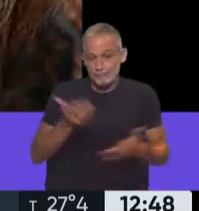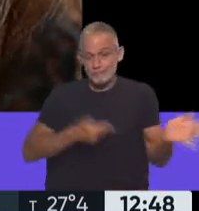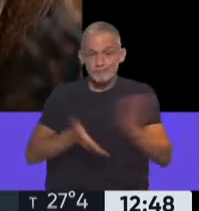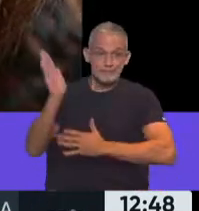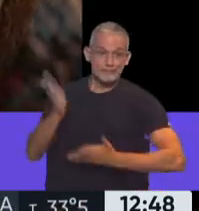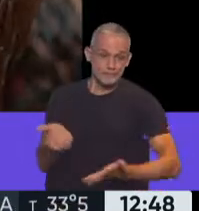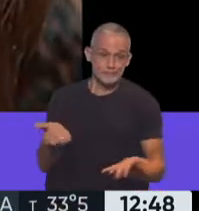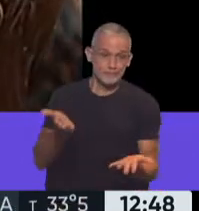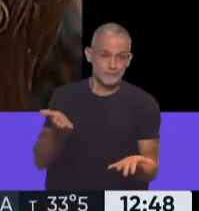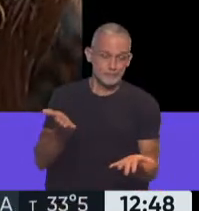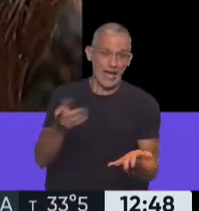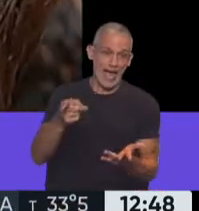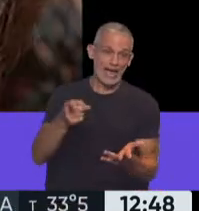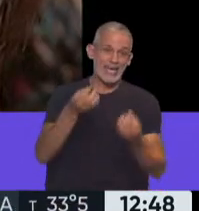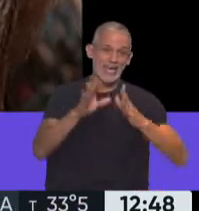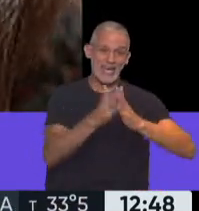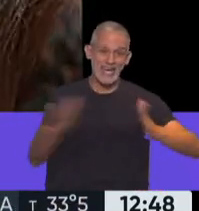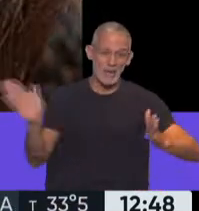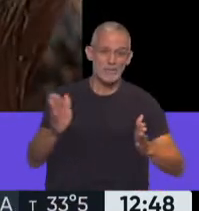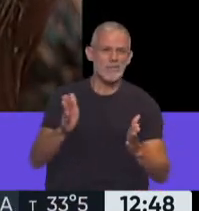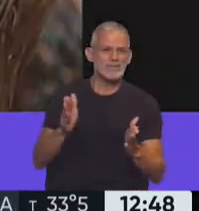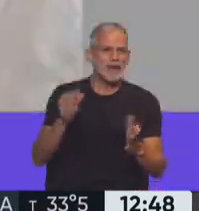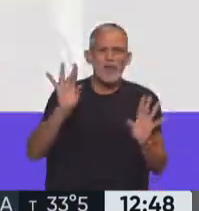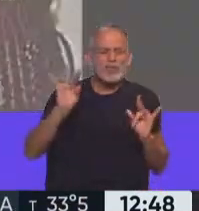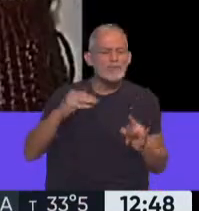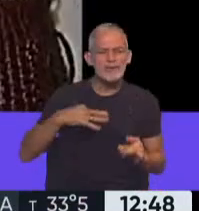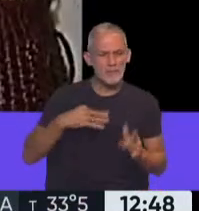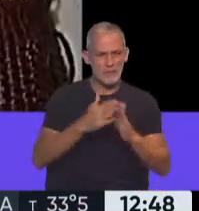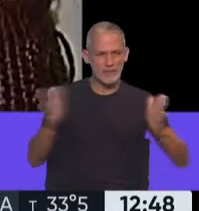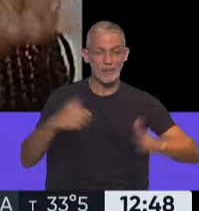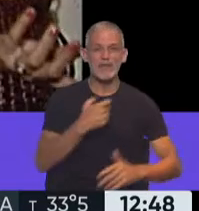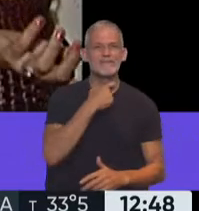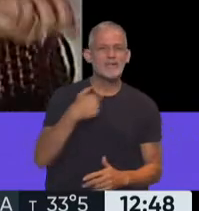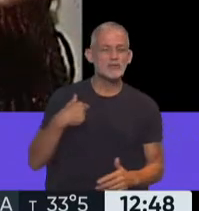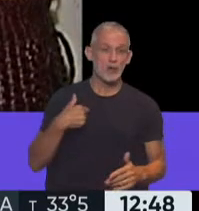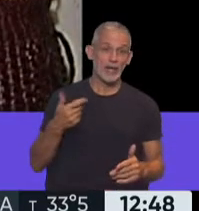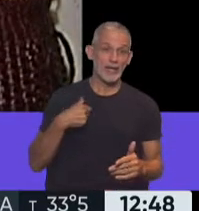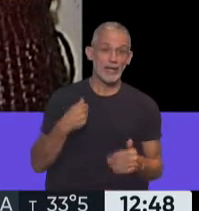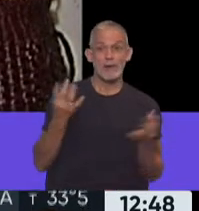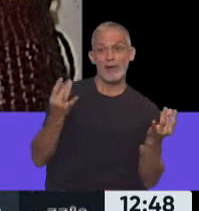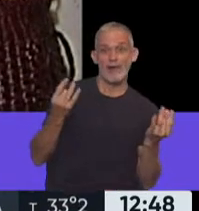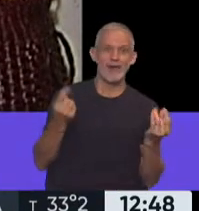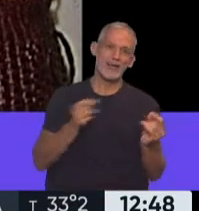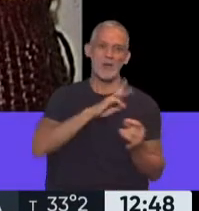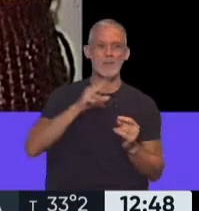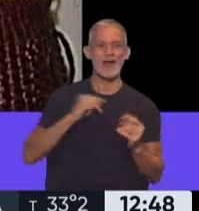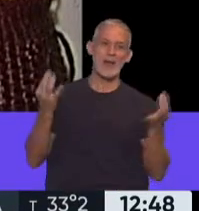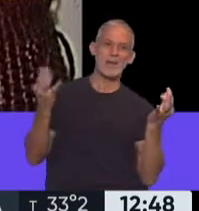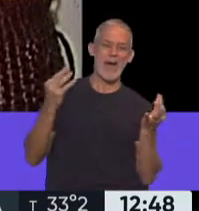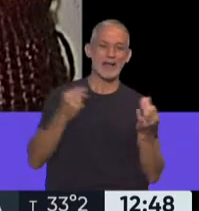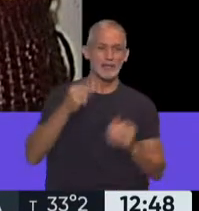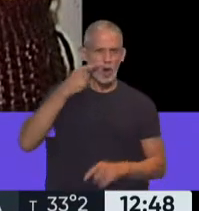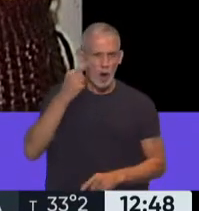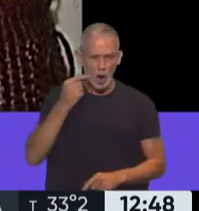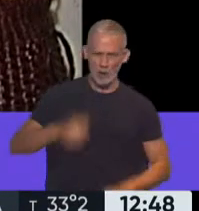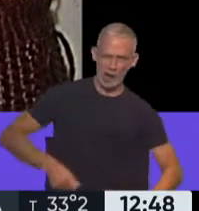empieza la otra parte la parte más dura de mi vida cuando yo quería hacer la paisanita y no el gauchito por ejemplo por ejemplo con tu